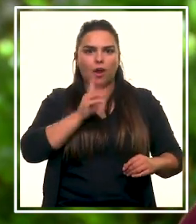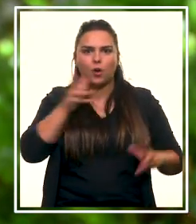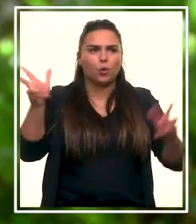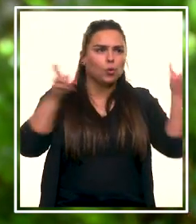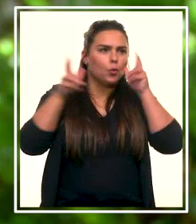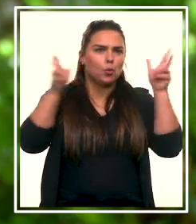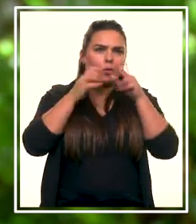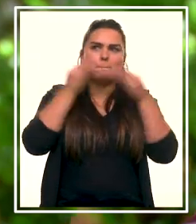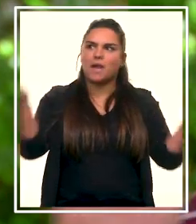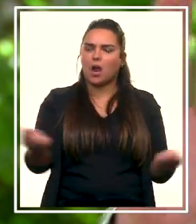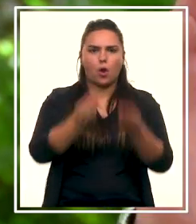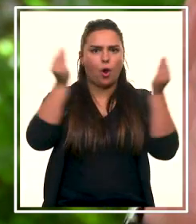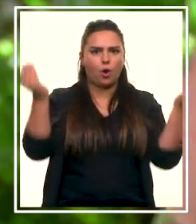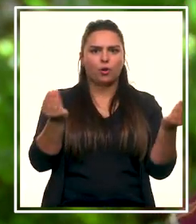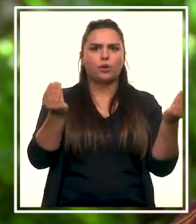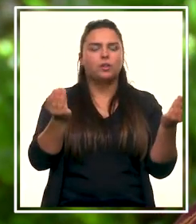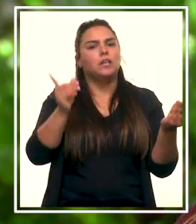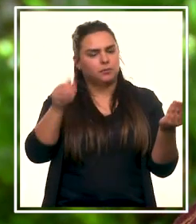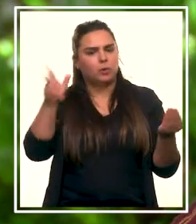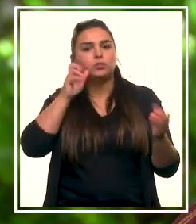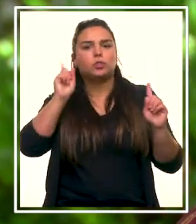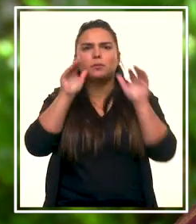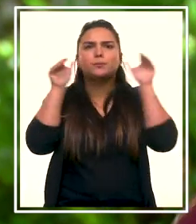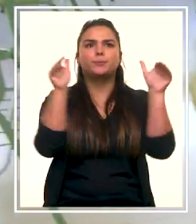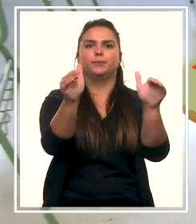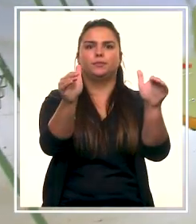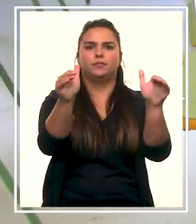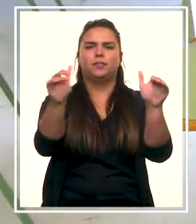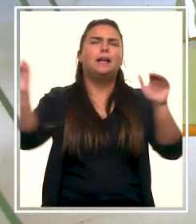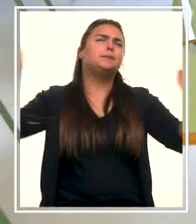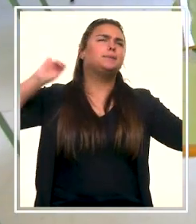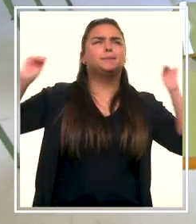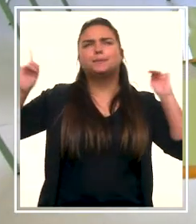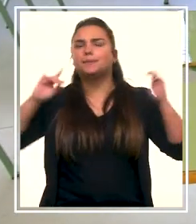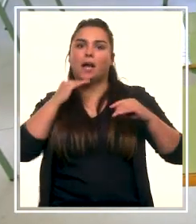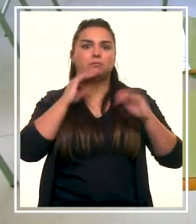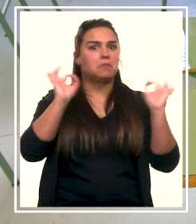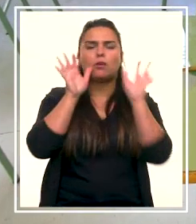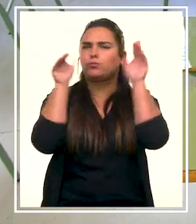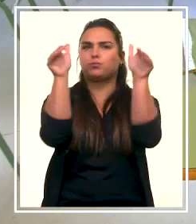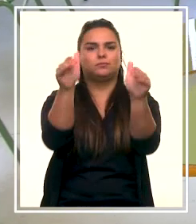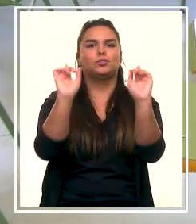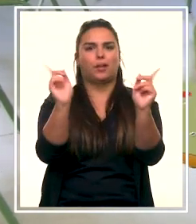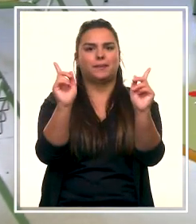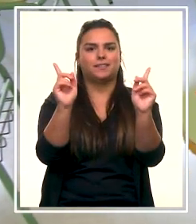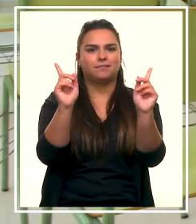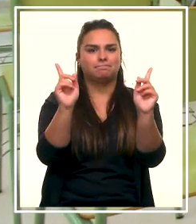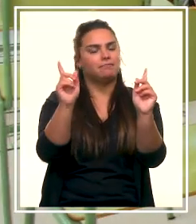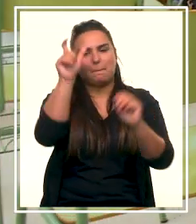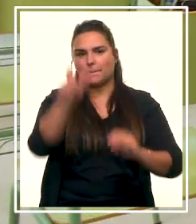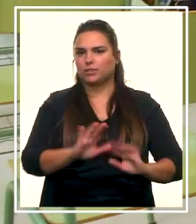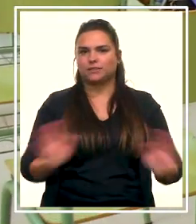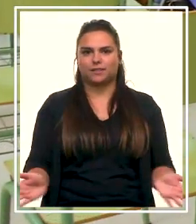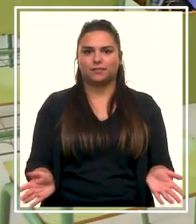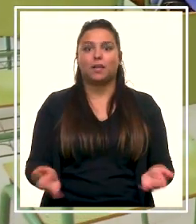escuche mejor y escuche solamente lo que está atendiendo, no que haya otros sonidos que le puedan molestar y demás, sino que solo escucha a la persona. Entonces